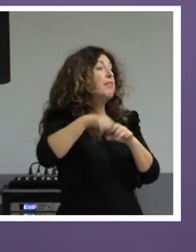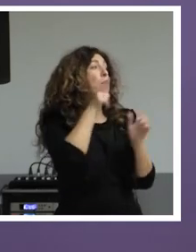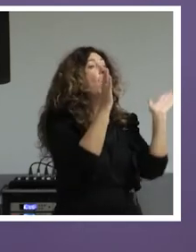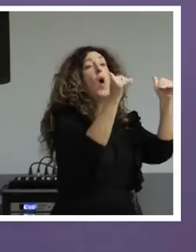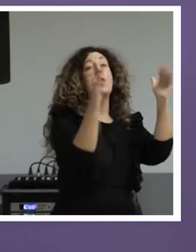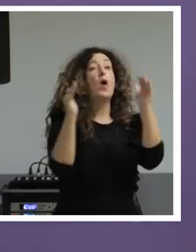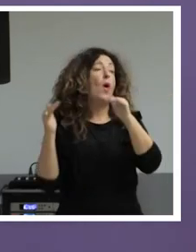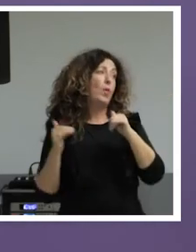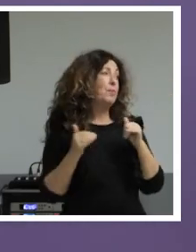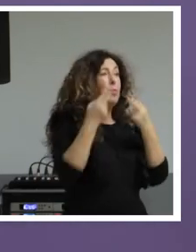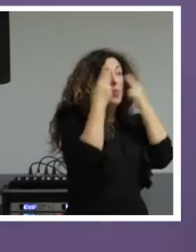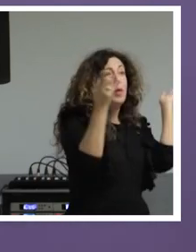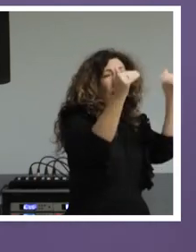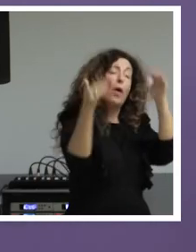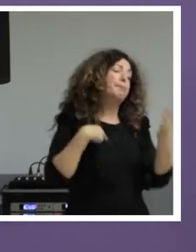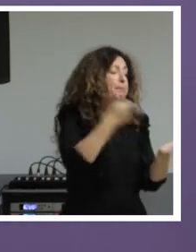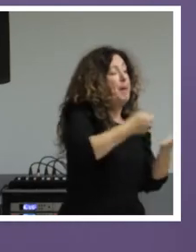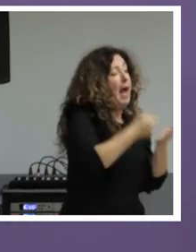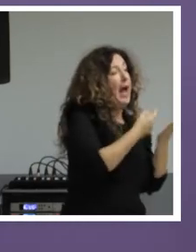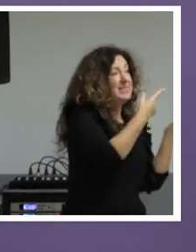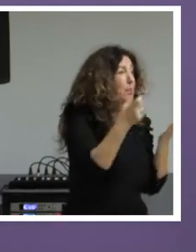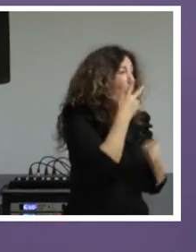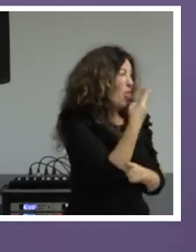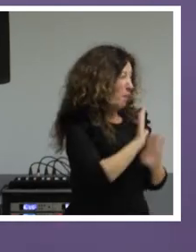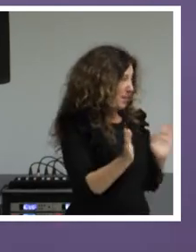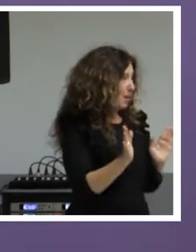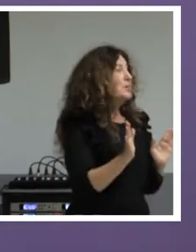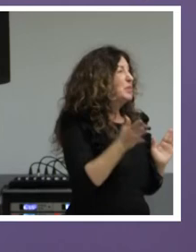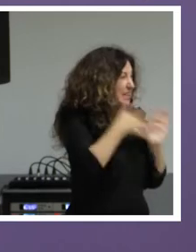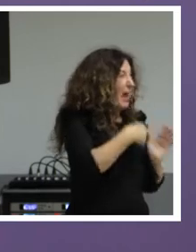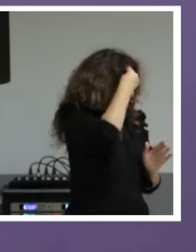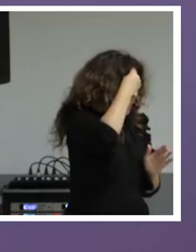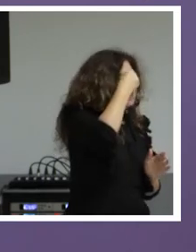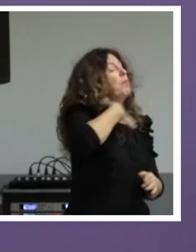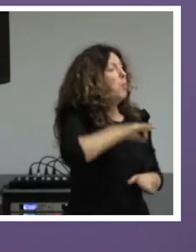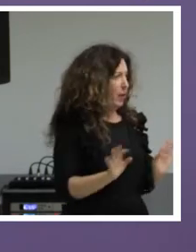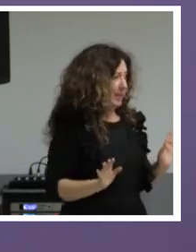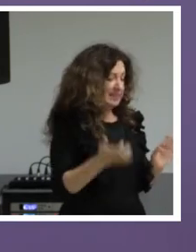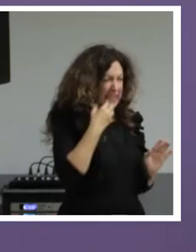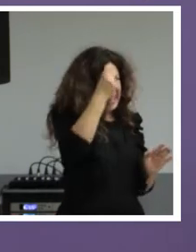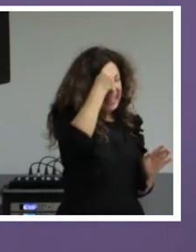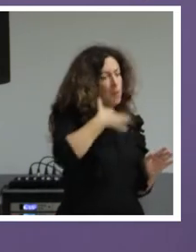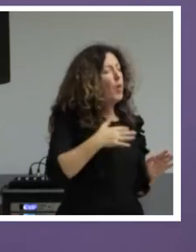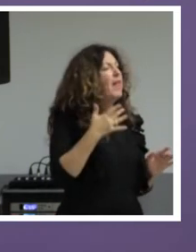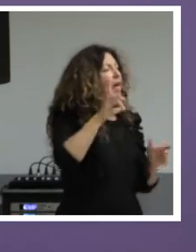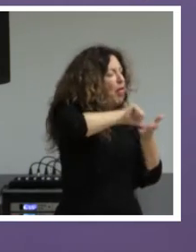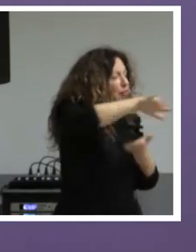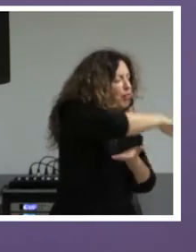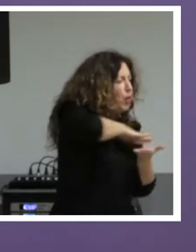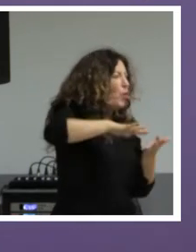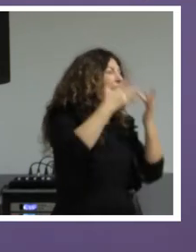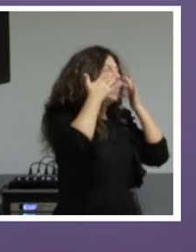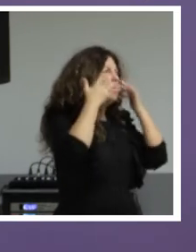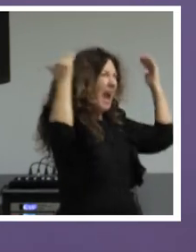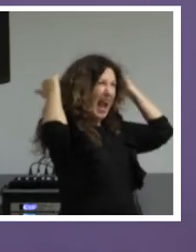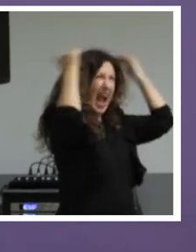puedes tener escuelas infantiles que no tengas que gastarte 600 euros en una plaza porque no hay